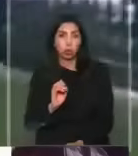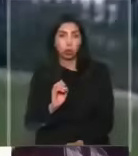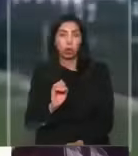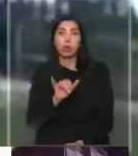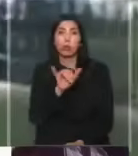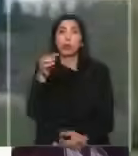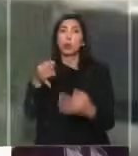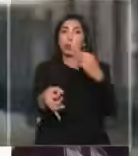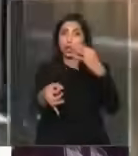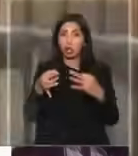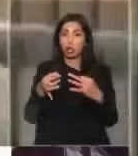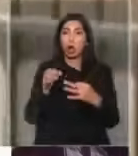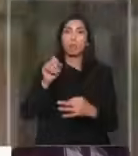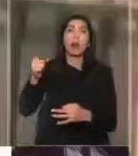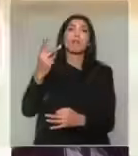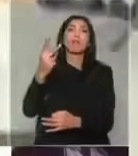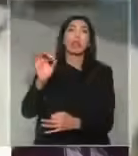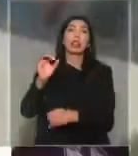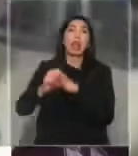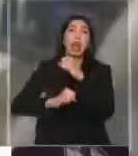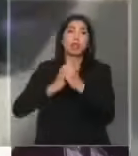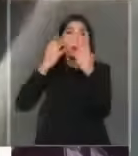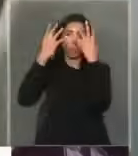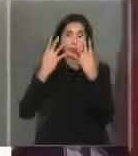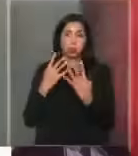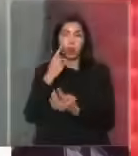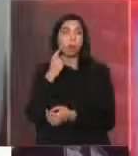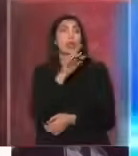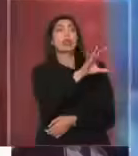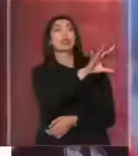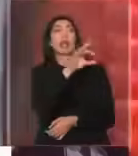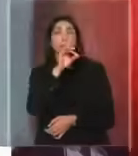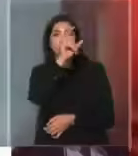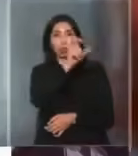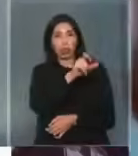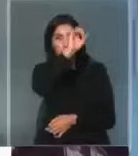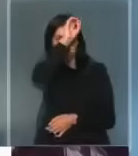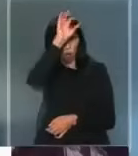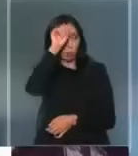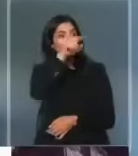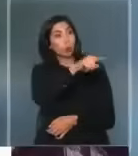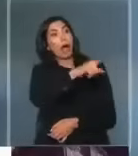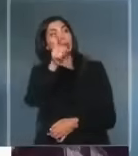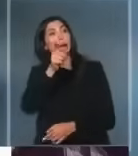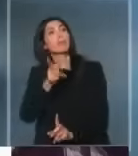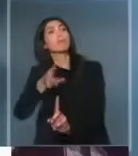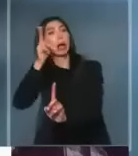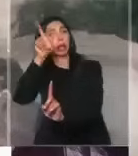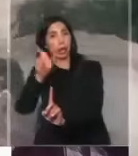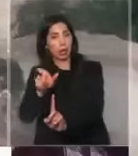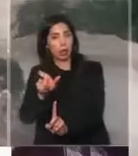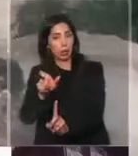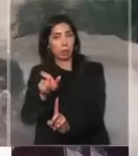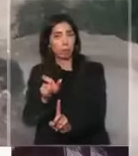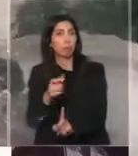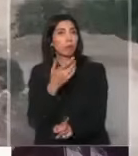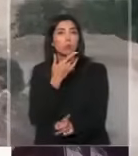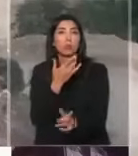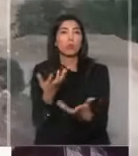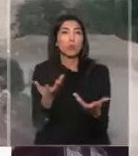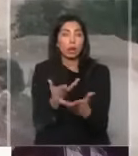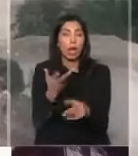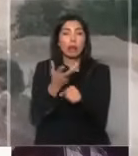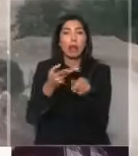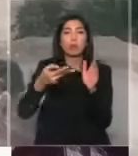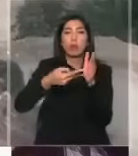cárcel, contrató al sicario colombiano Víctor Gutiérrez Londoño para matar a Correa. Todo por la disputa vinculada a